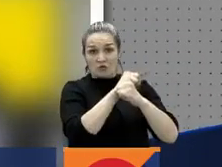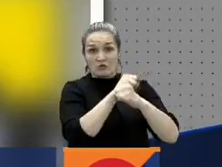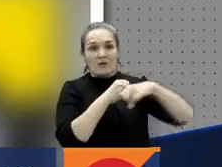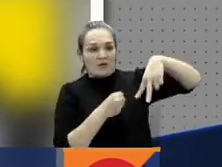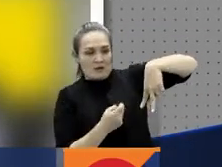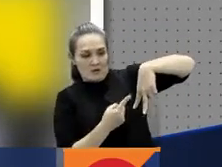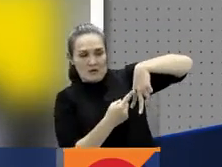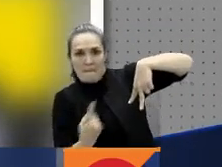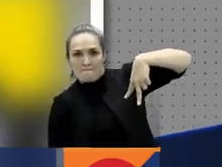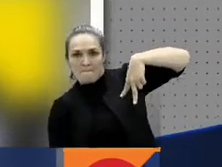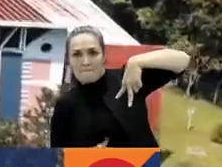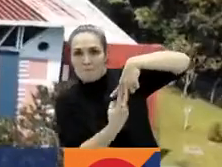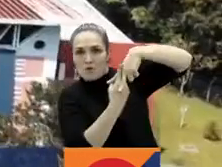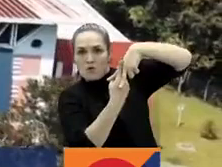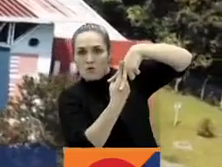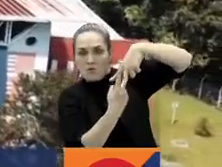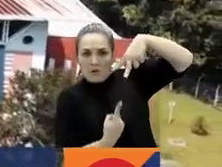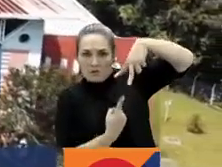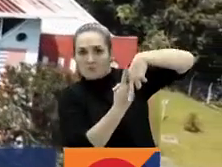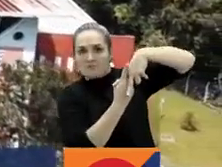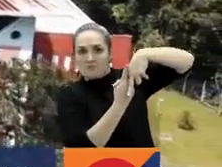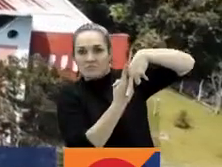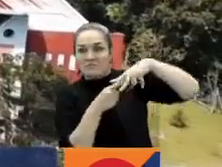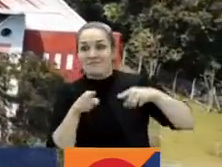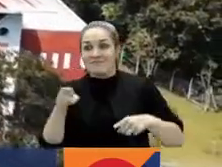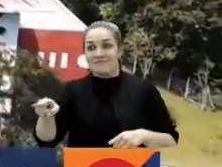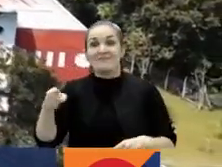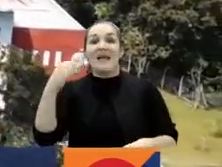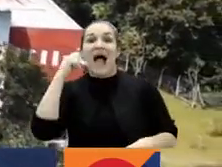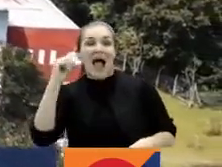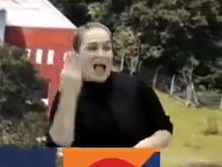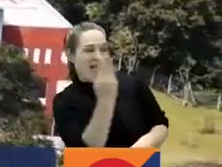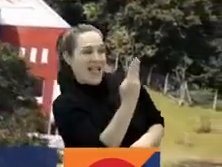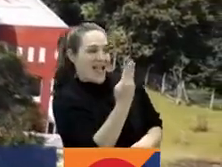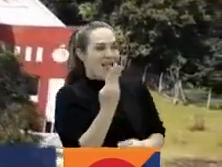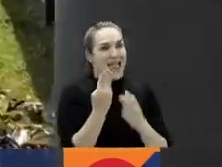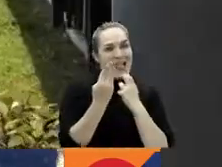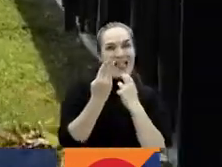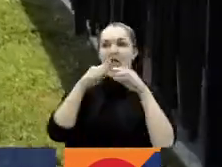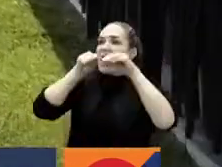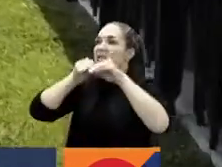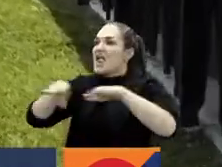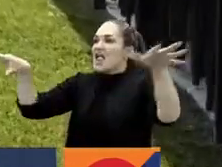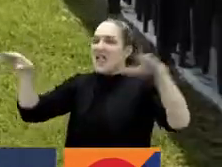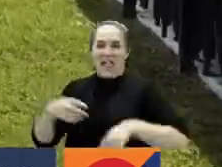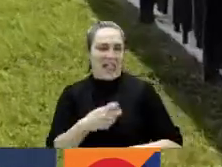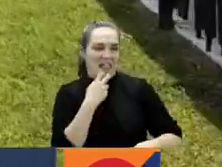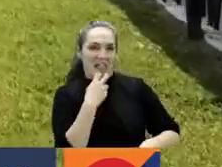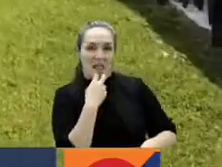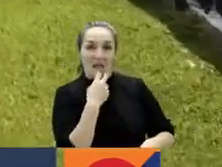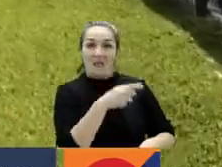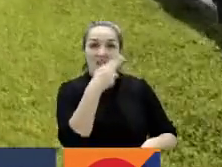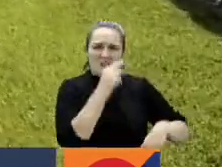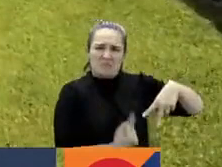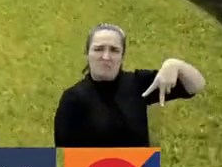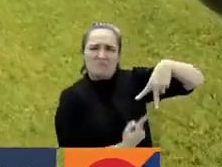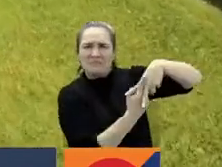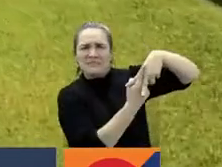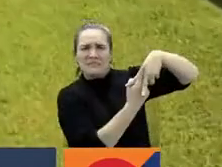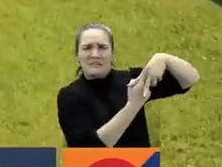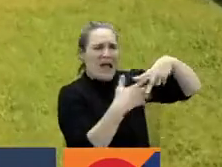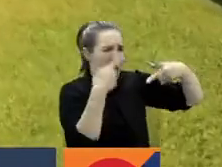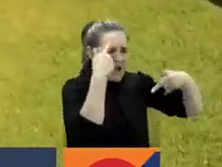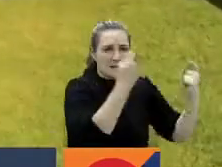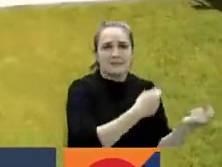tiene la complicidad de otros adolescentes, pues se conoció que una menor filmó lo sucedido y lo subió a una red social. El menor fue atendido por especialistas y